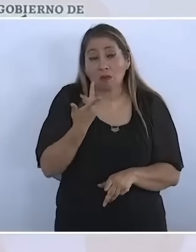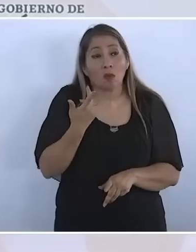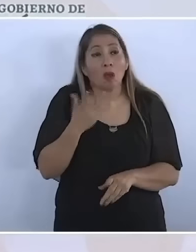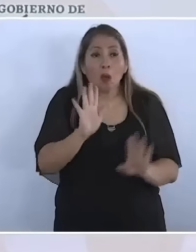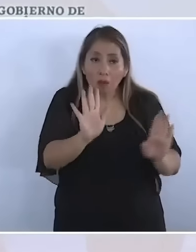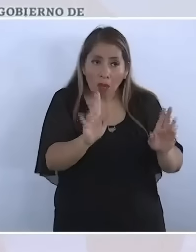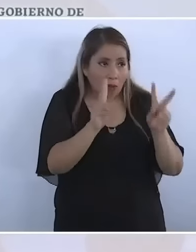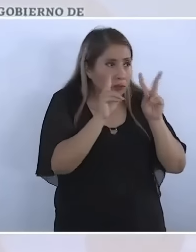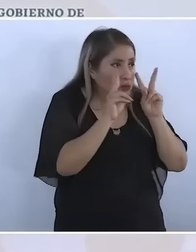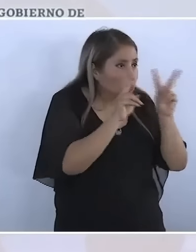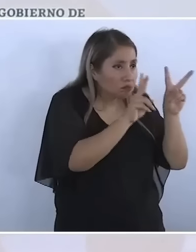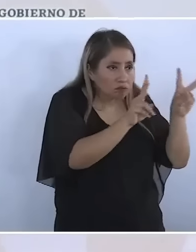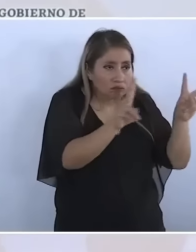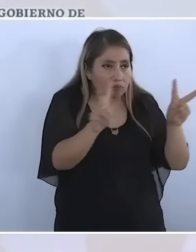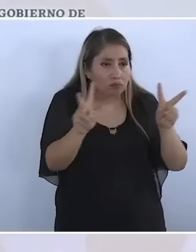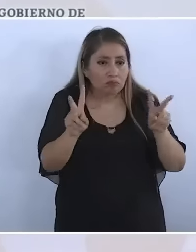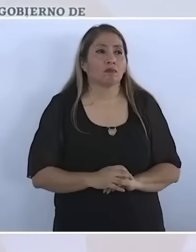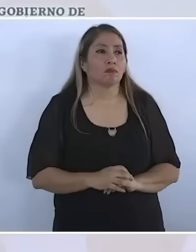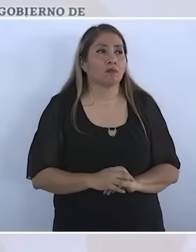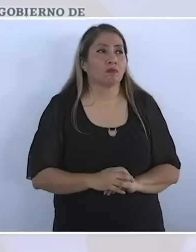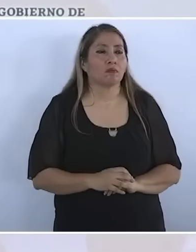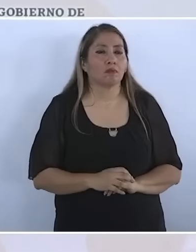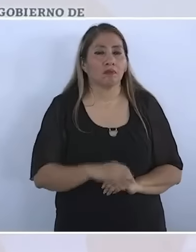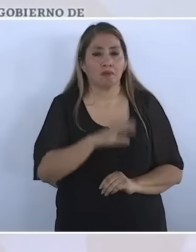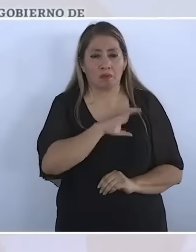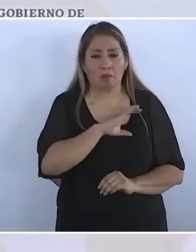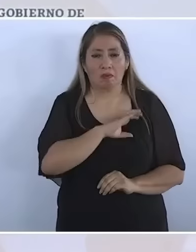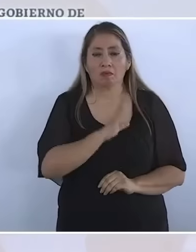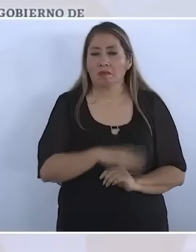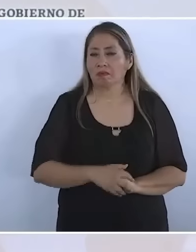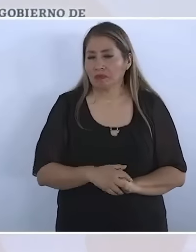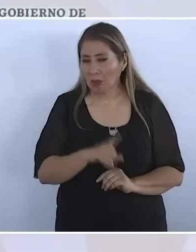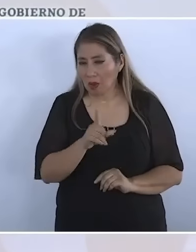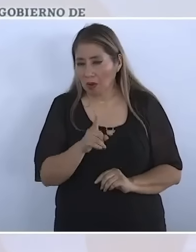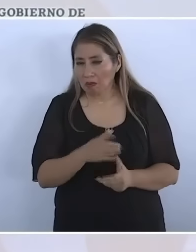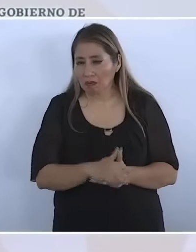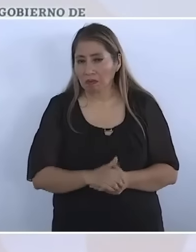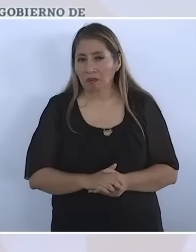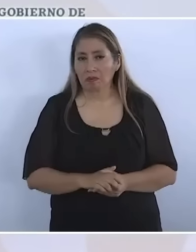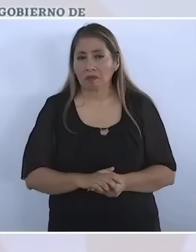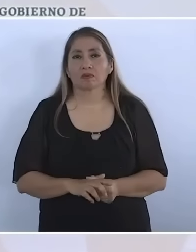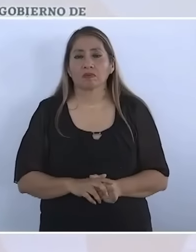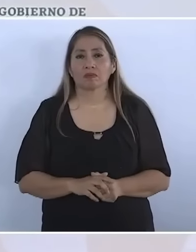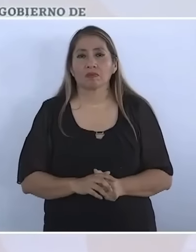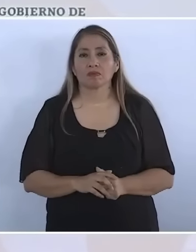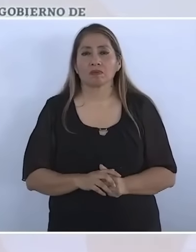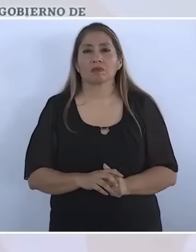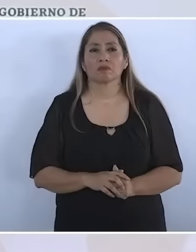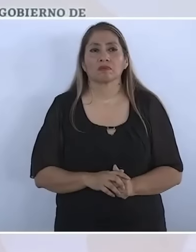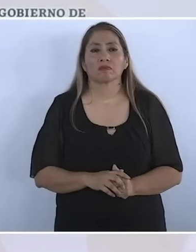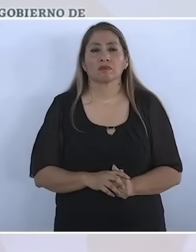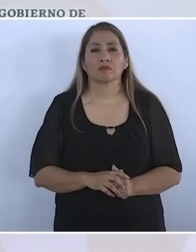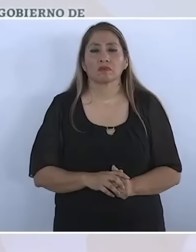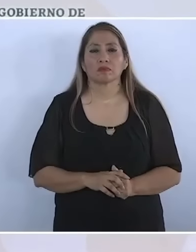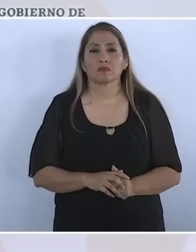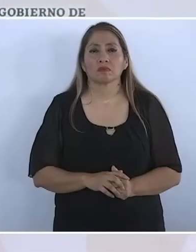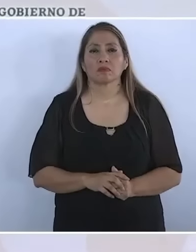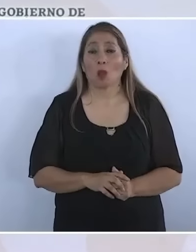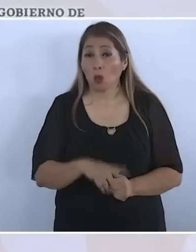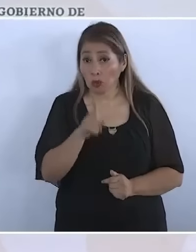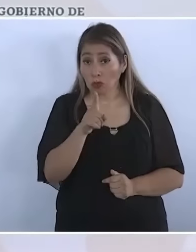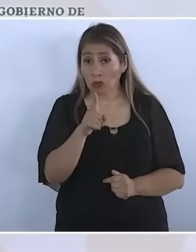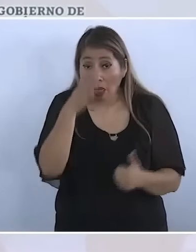véanlo, nada más quiero que haya consenso, y esa palabra pues a veces no se entiende bien, es que